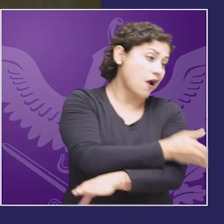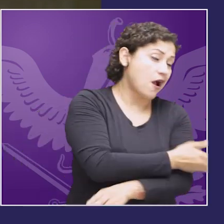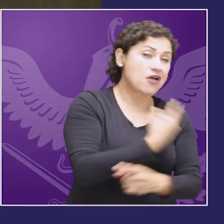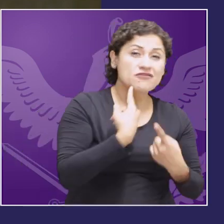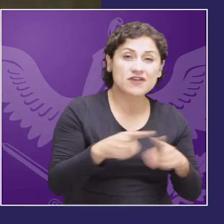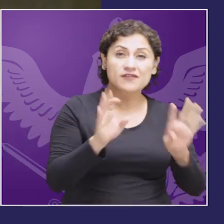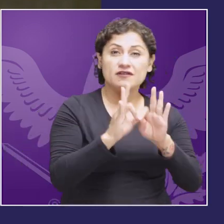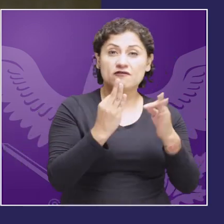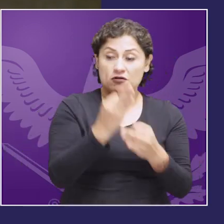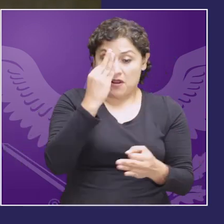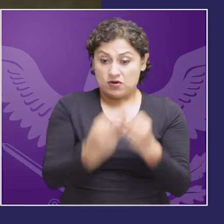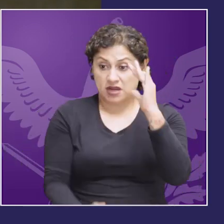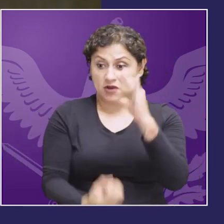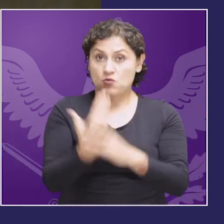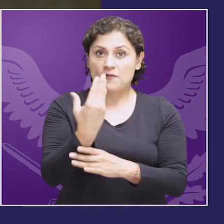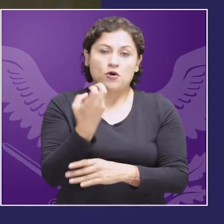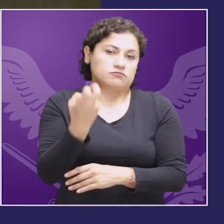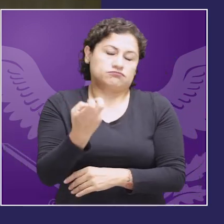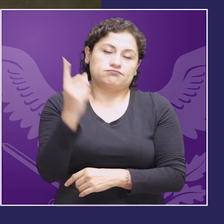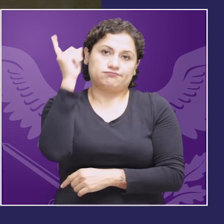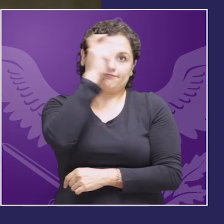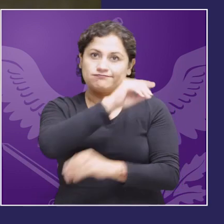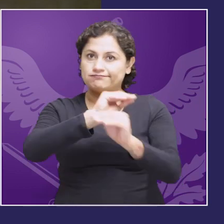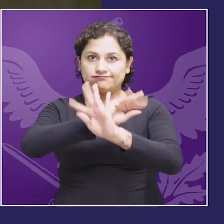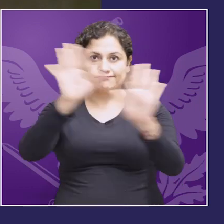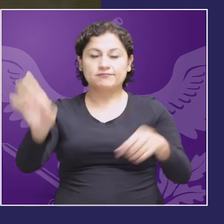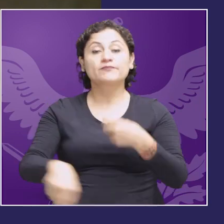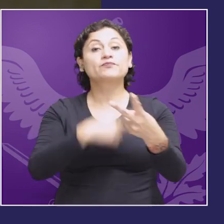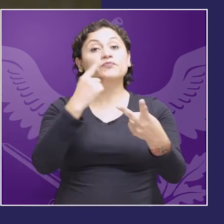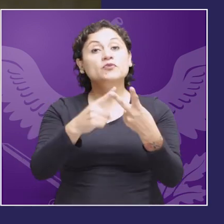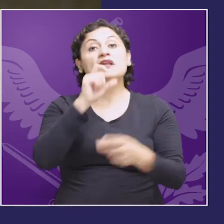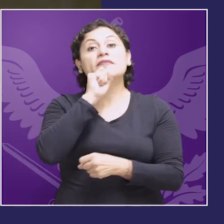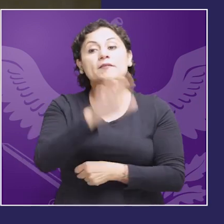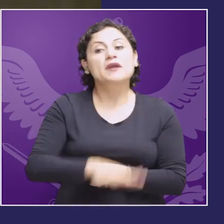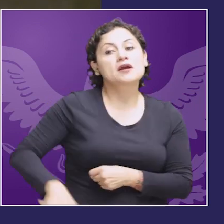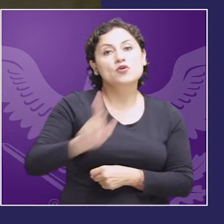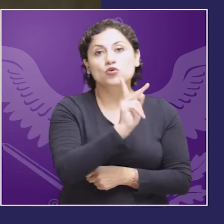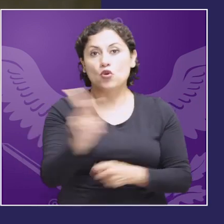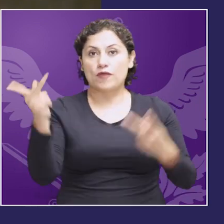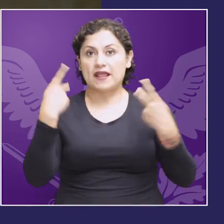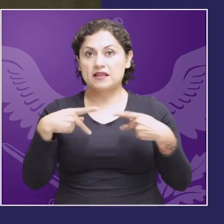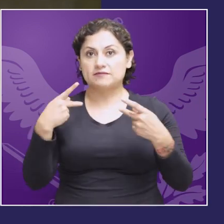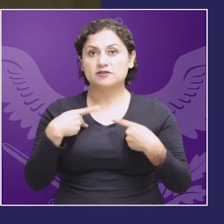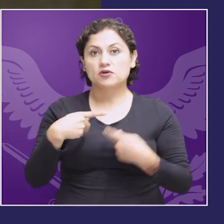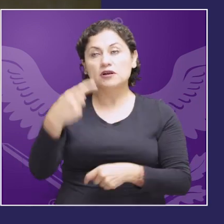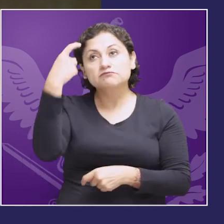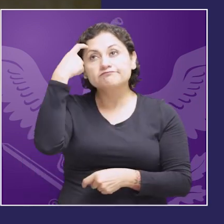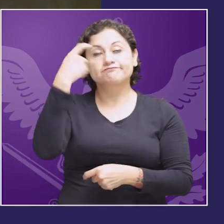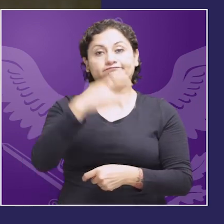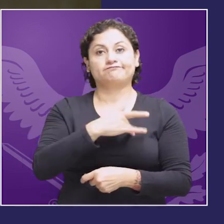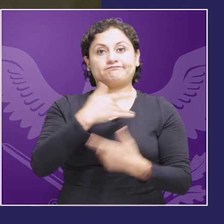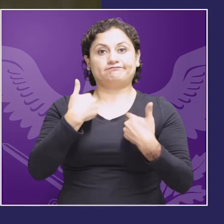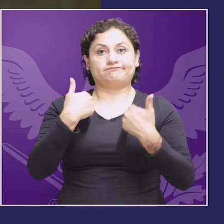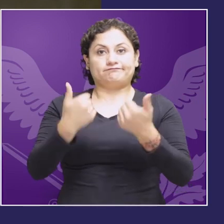tenemos que aprender a juzgar de una manera diferente, y no es poca cosa. Tenemos también sensibilización en todo